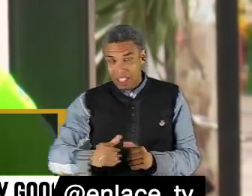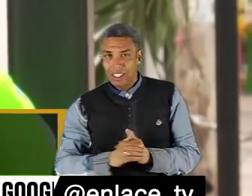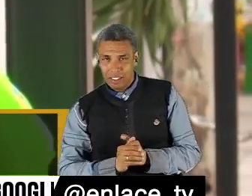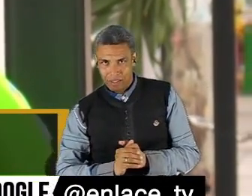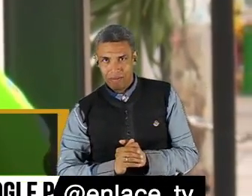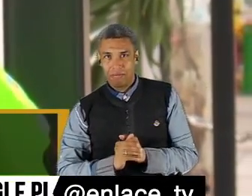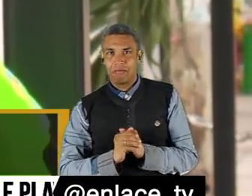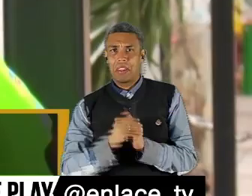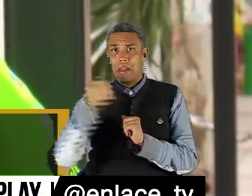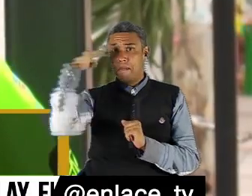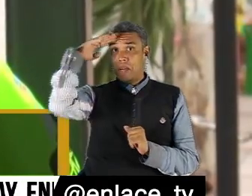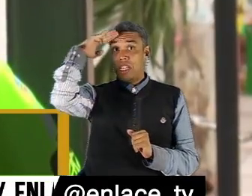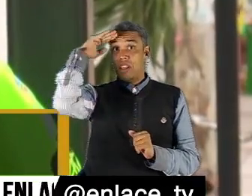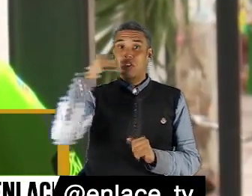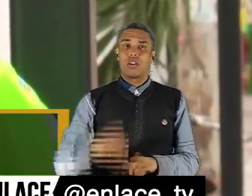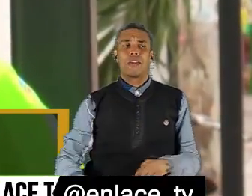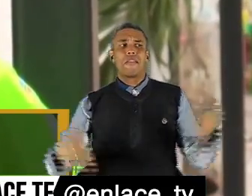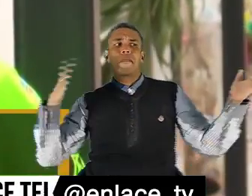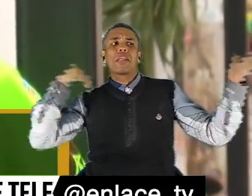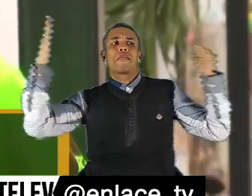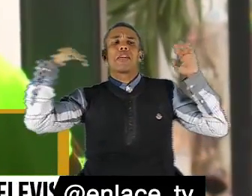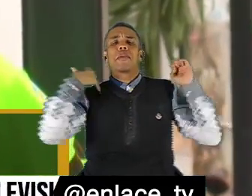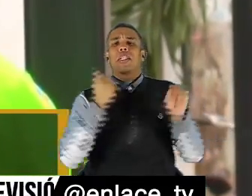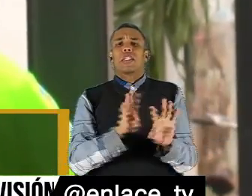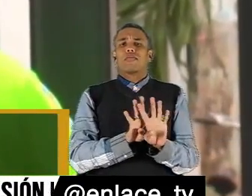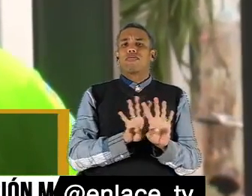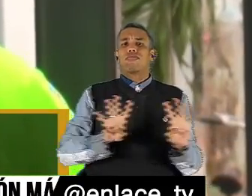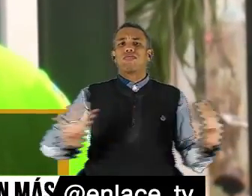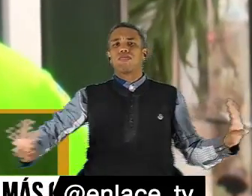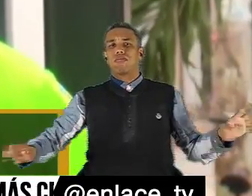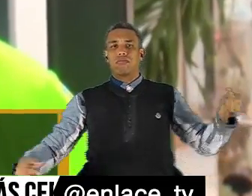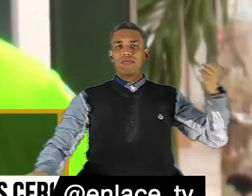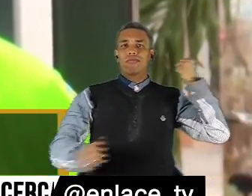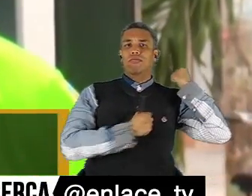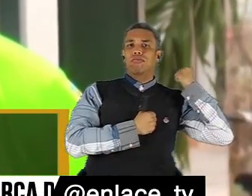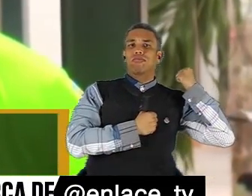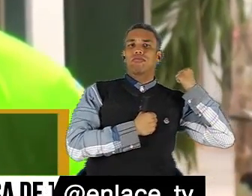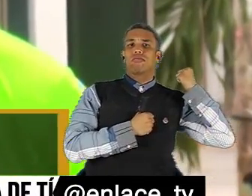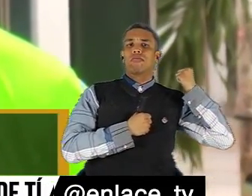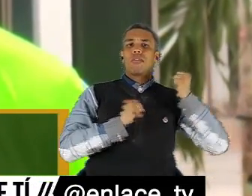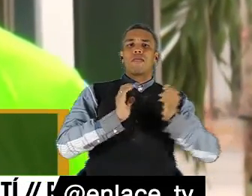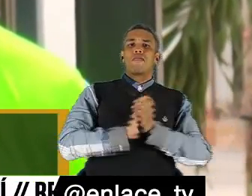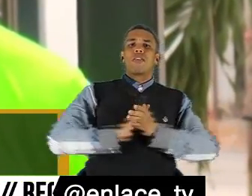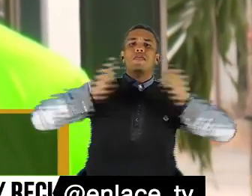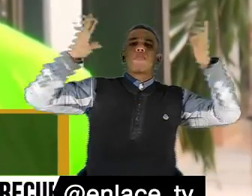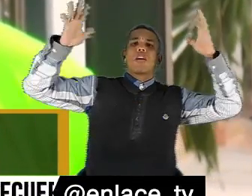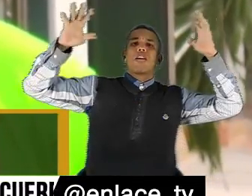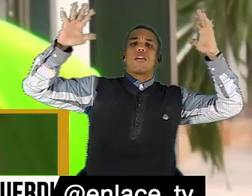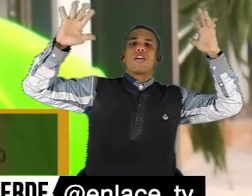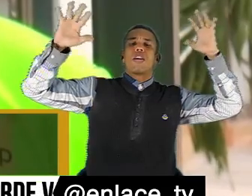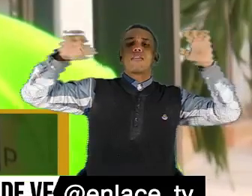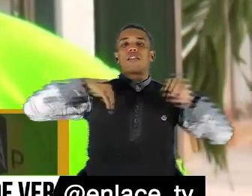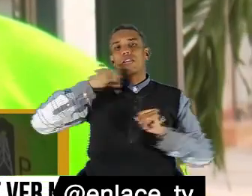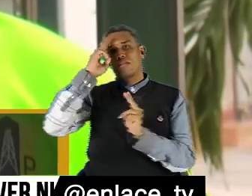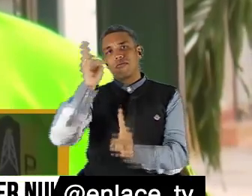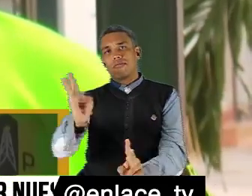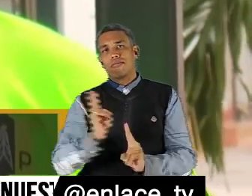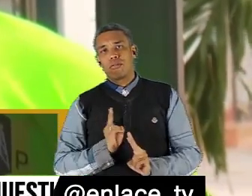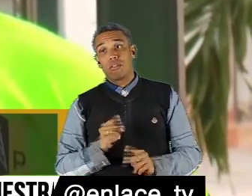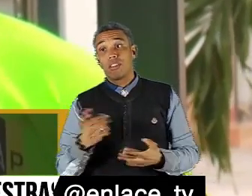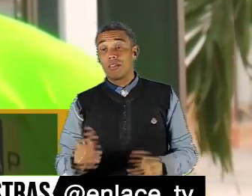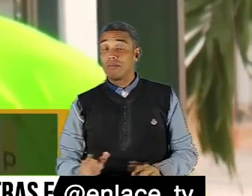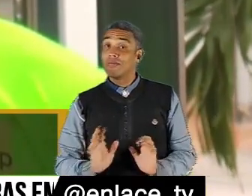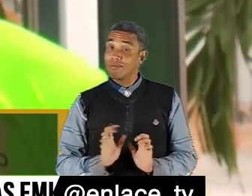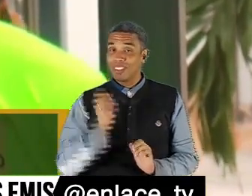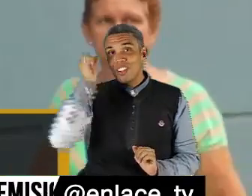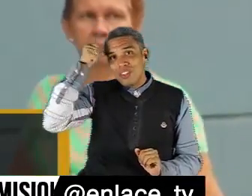en cuadro y soldados fusiles bajo las piernas, aplaudir al soldado deportista. De esto es que yo necesito jugadores de soba y fútbol, pero